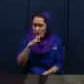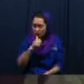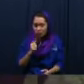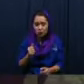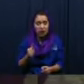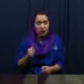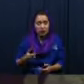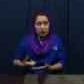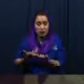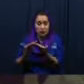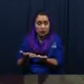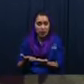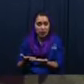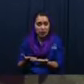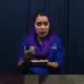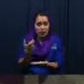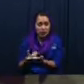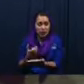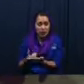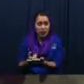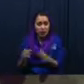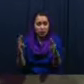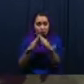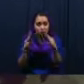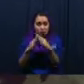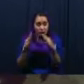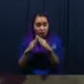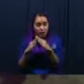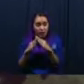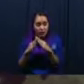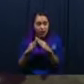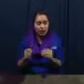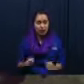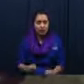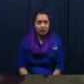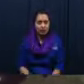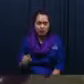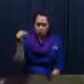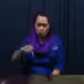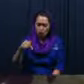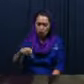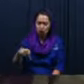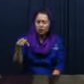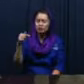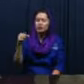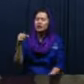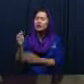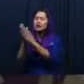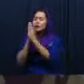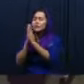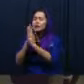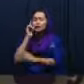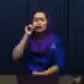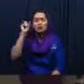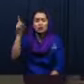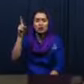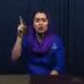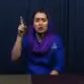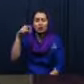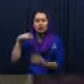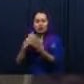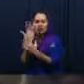les han puesto una trampa con intereses altísimos, hoy yo te ruego, Señor, extiende tu